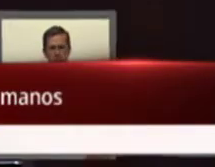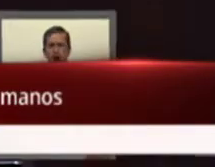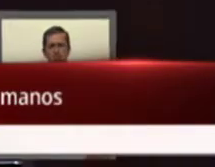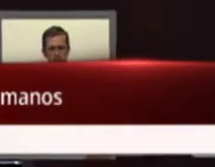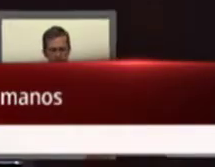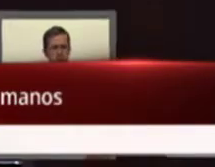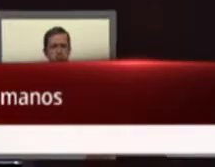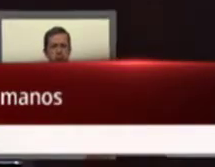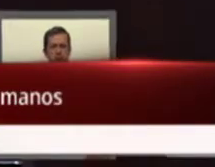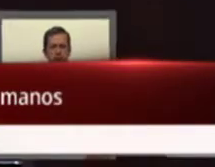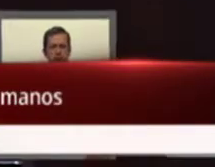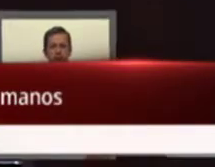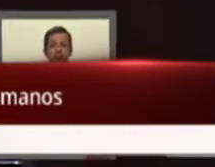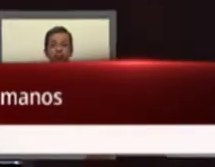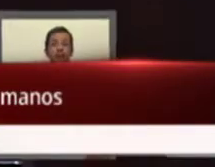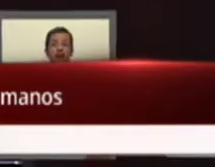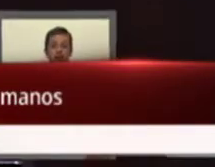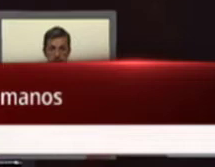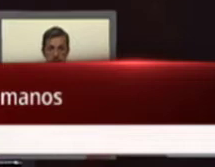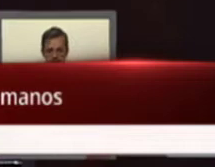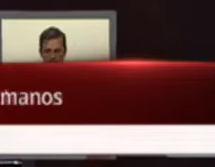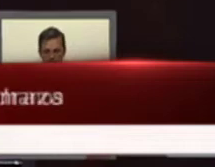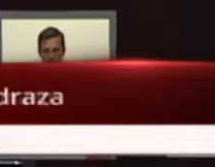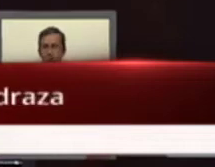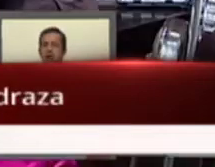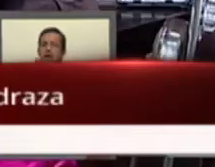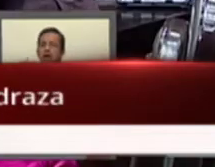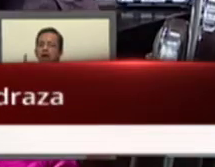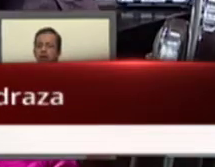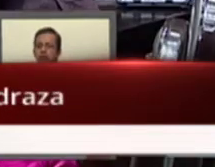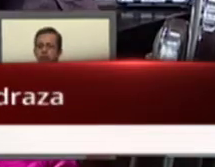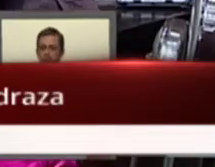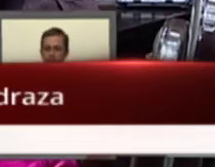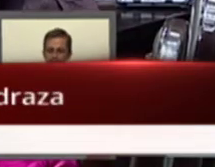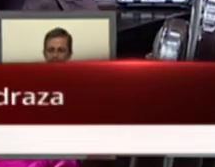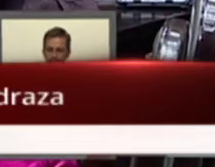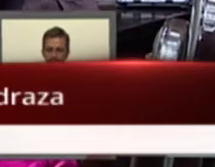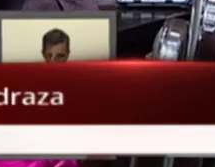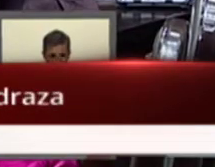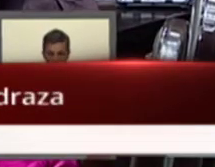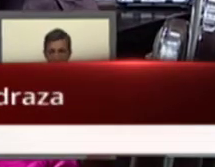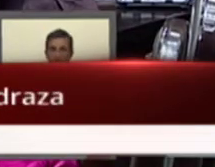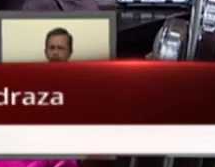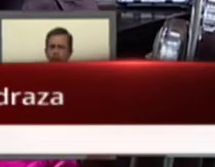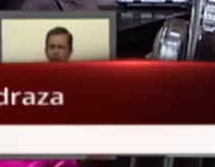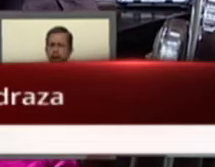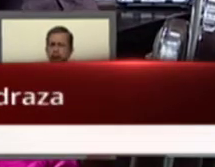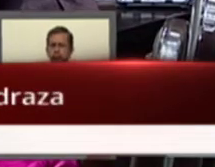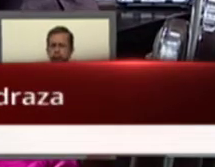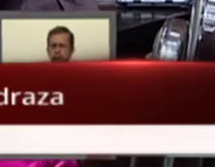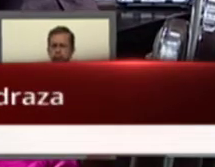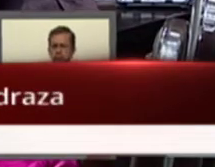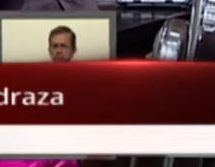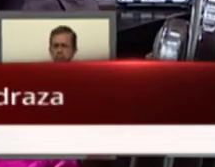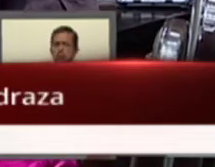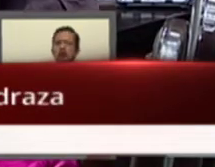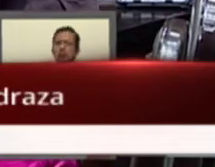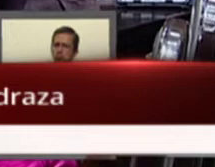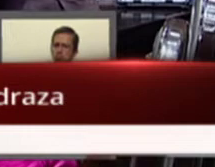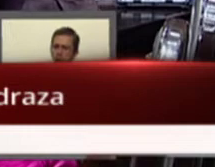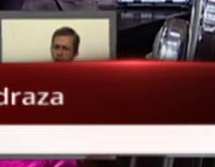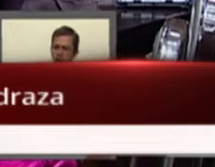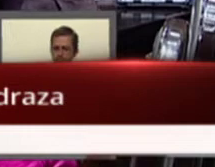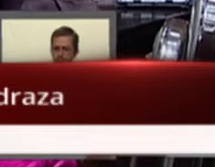Queremos que mediante esta ley se otorgue a los periodistas la seguridad para poder mantener en la confidencialidad